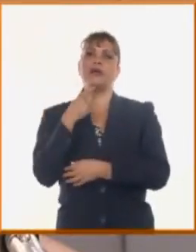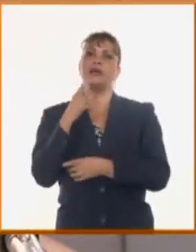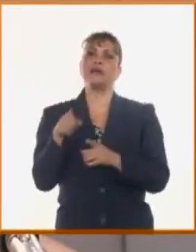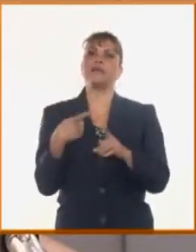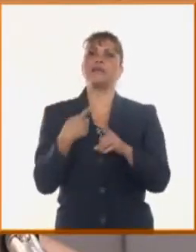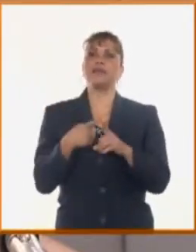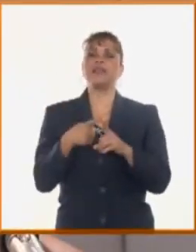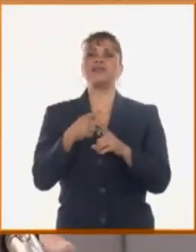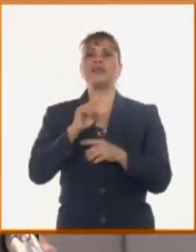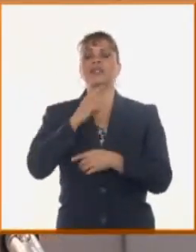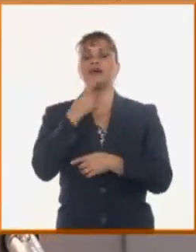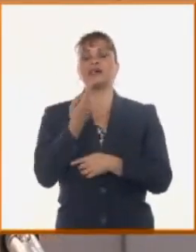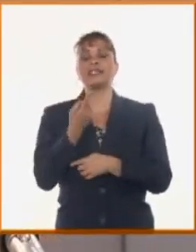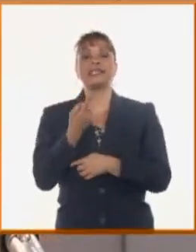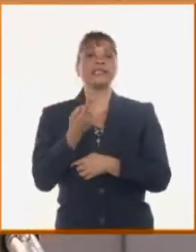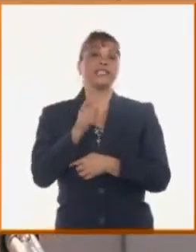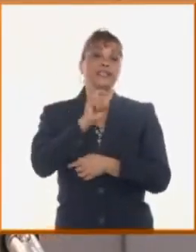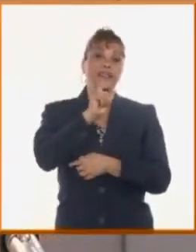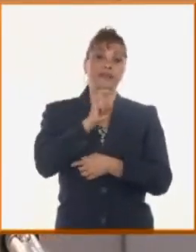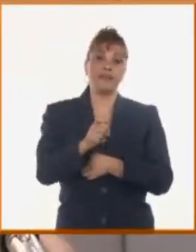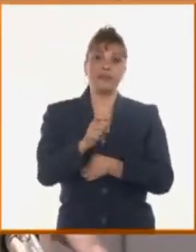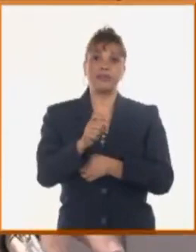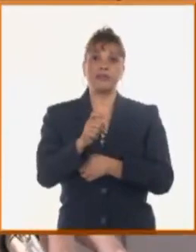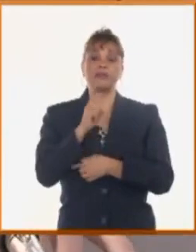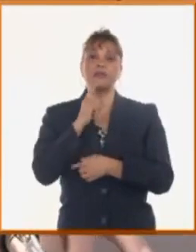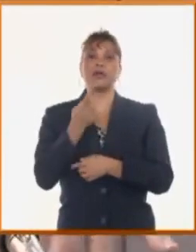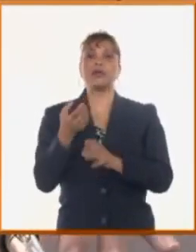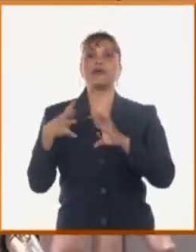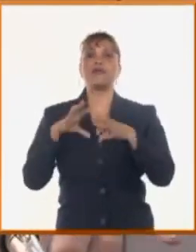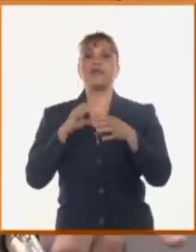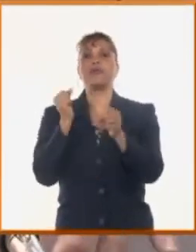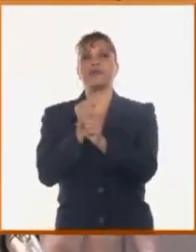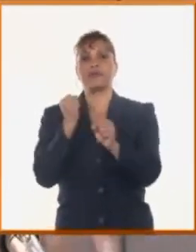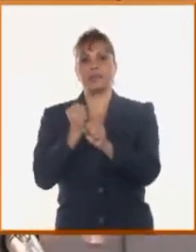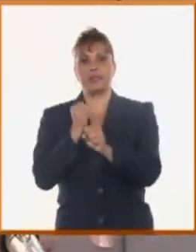era muy dilatado e inoperante para esta forma de gestión estatal.